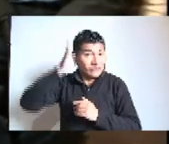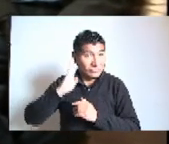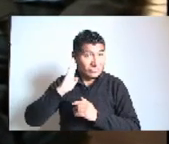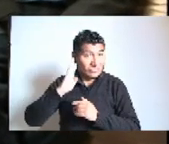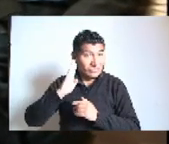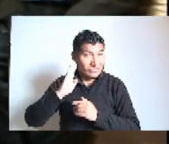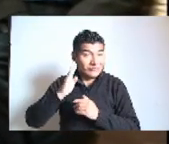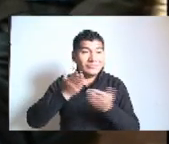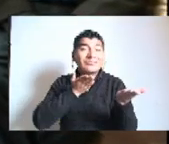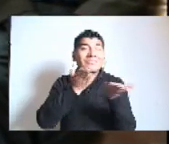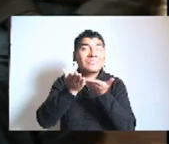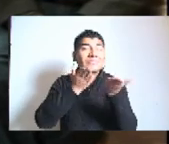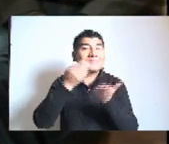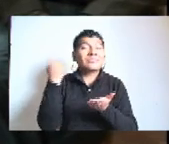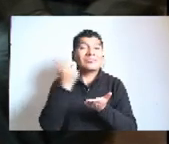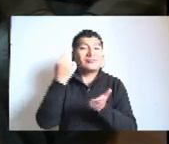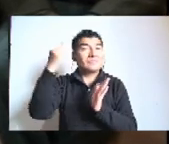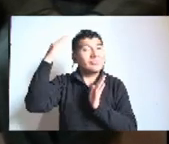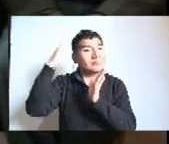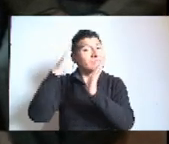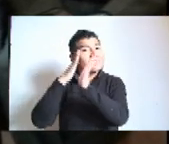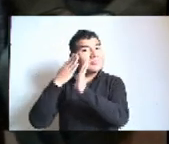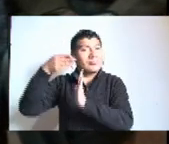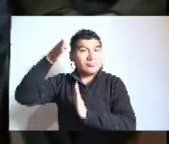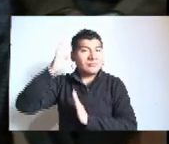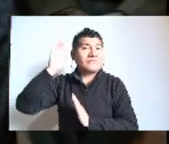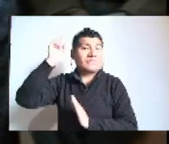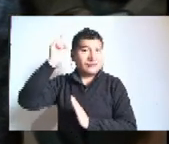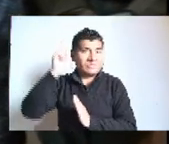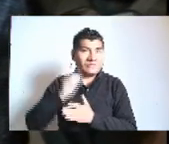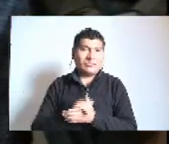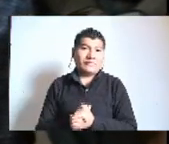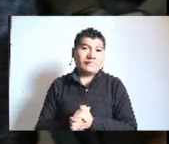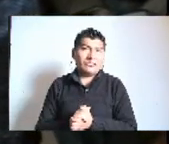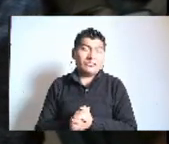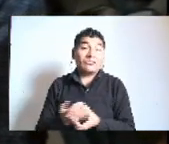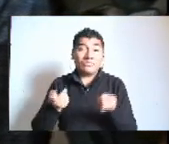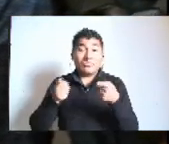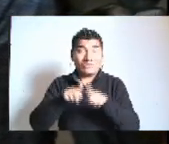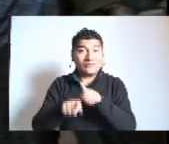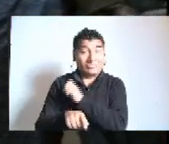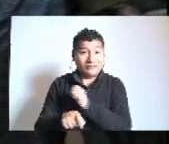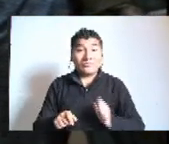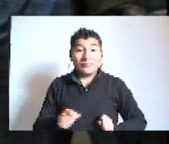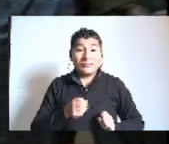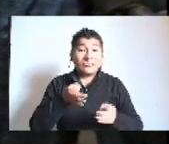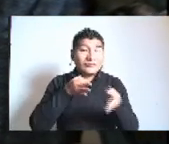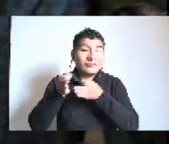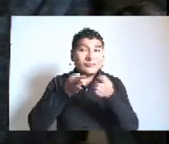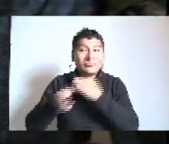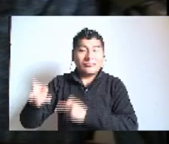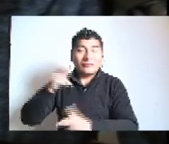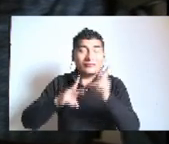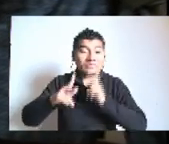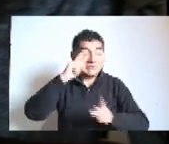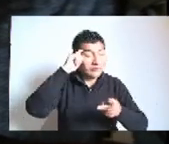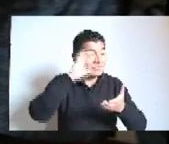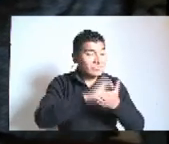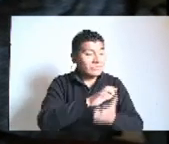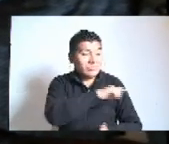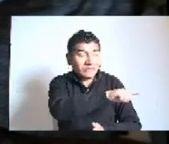eso servir es estar delante de Dios. Cuando el Señor instruye a los creyentes, le